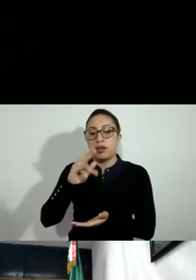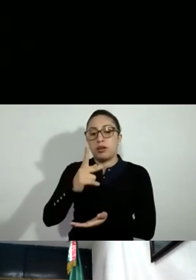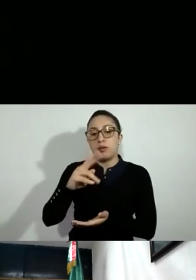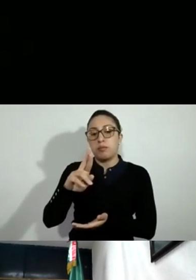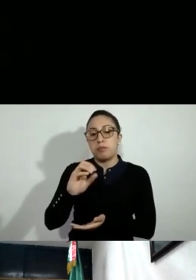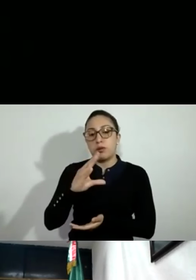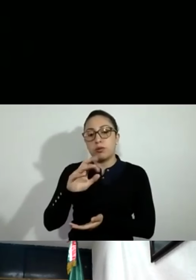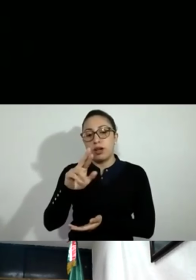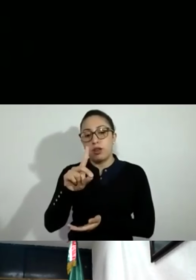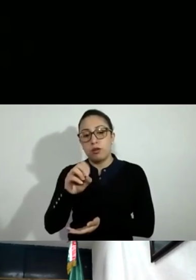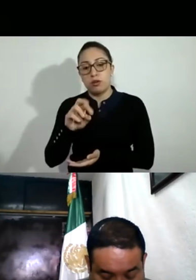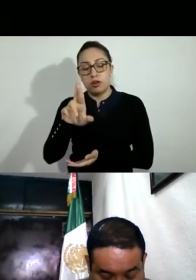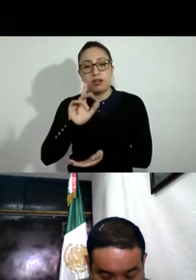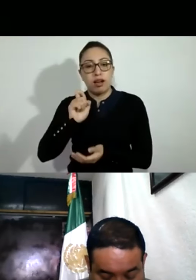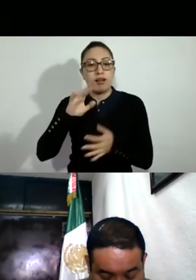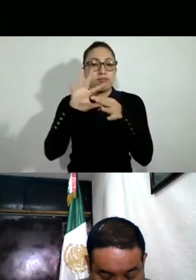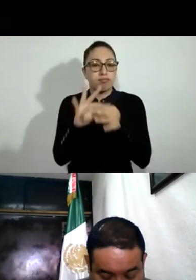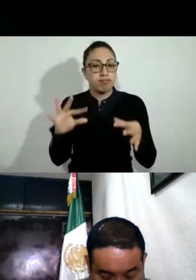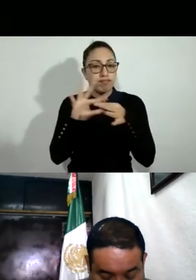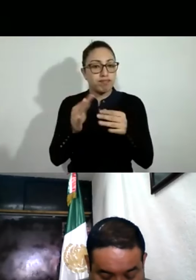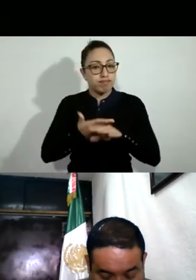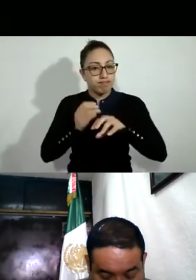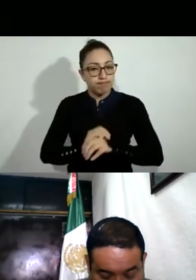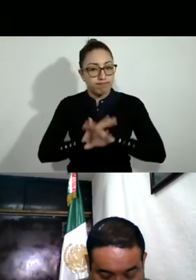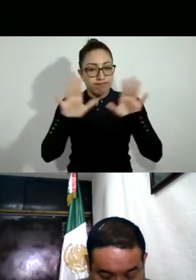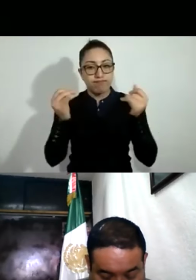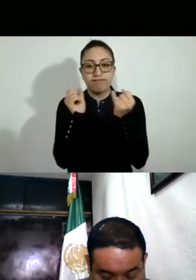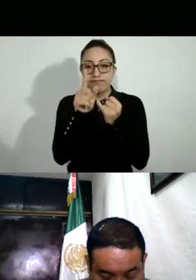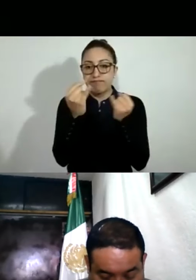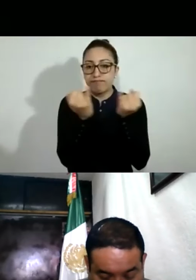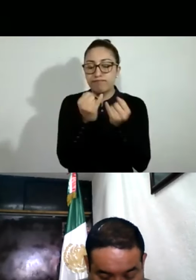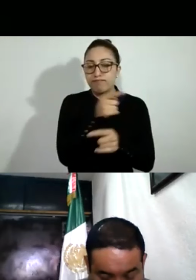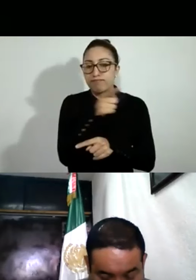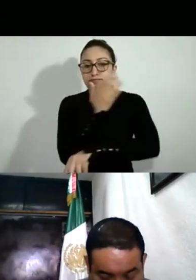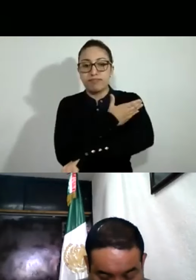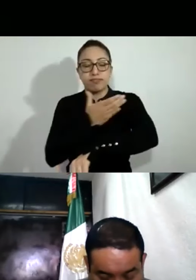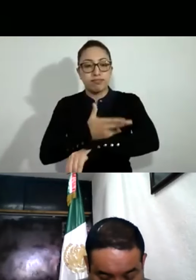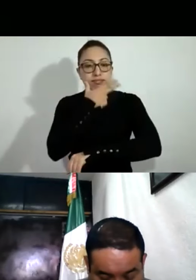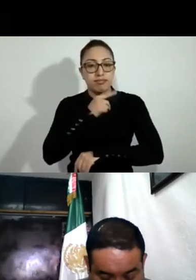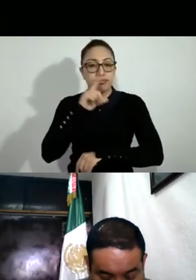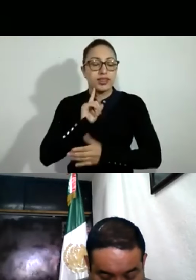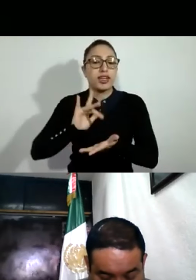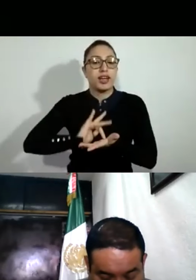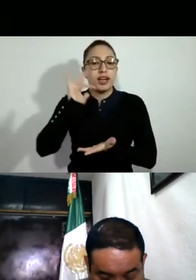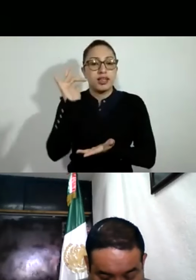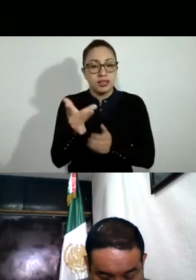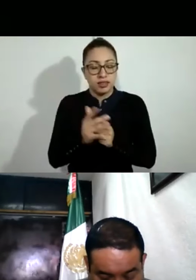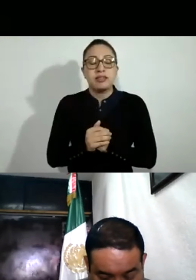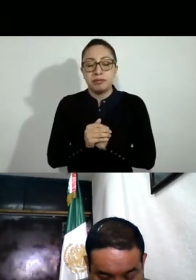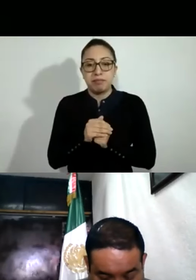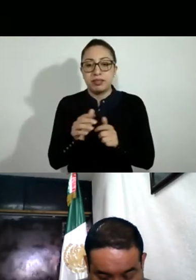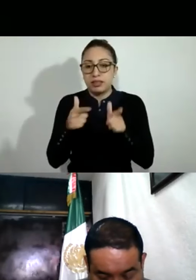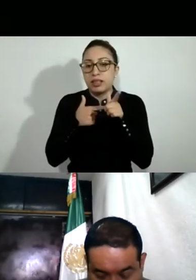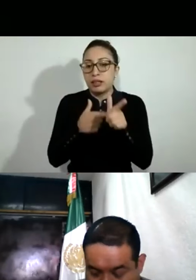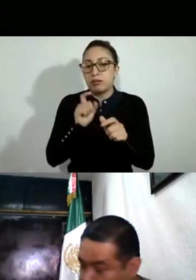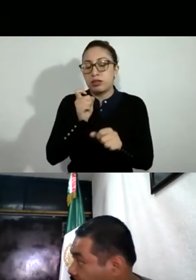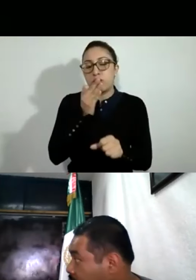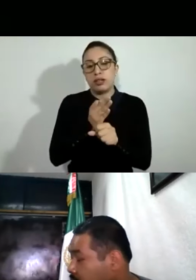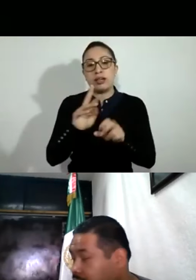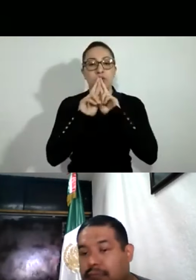su intervención tan precisa, y a mis compañeras y compañeros, seguimos en sesión